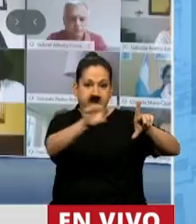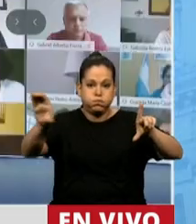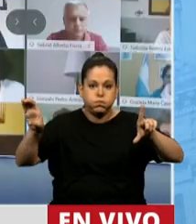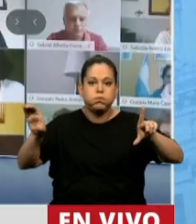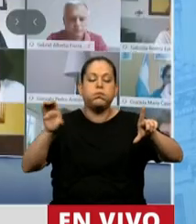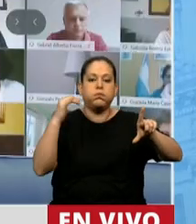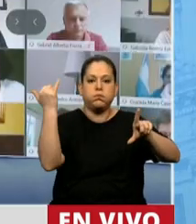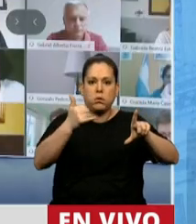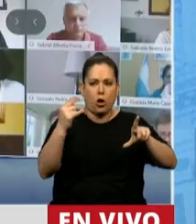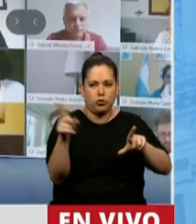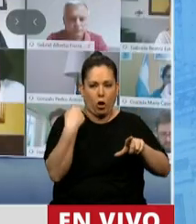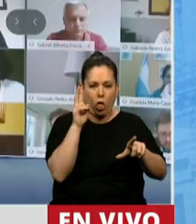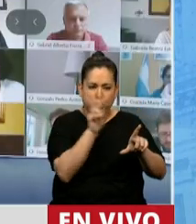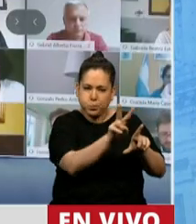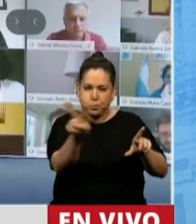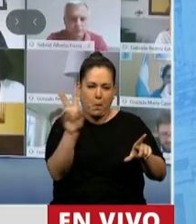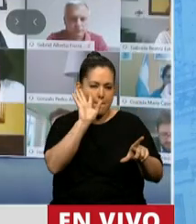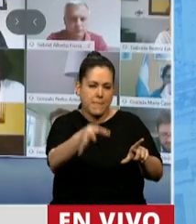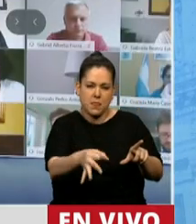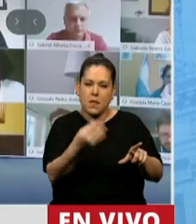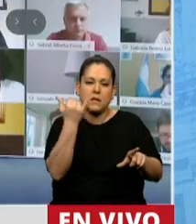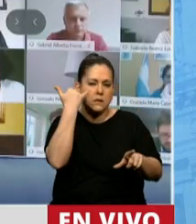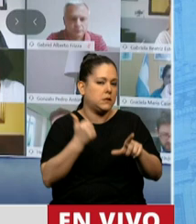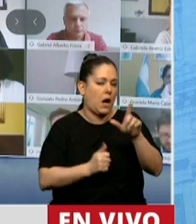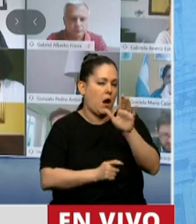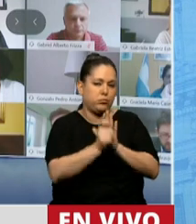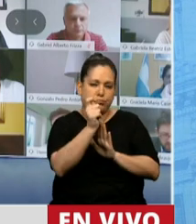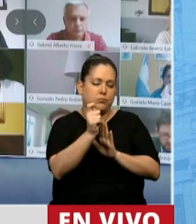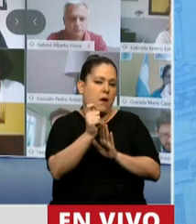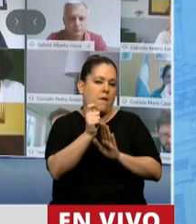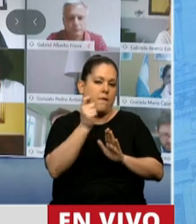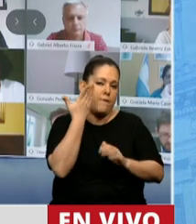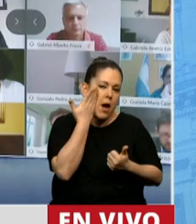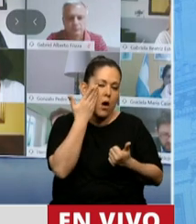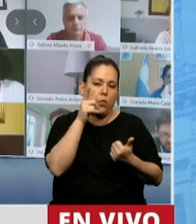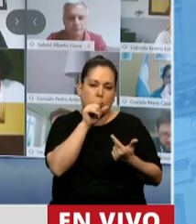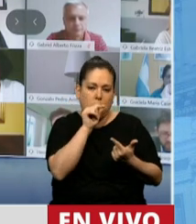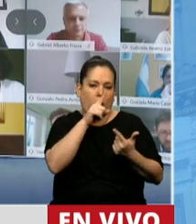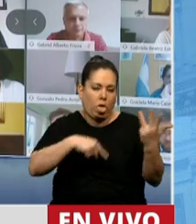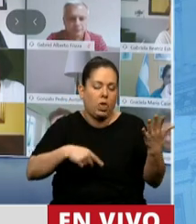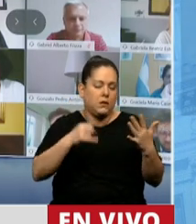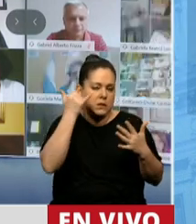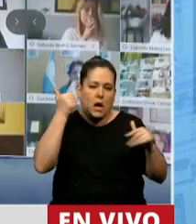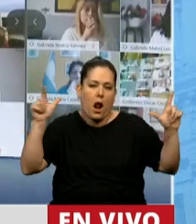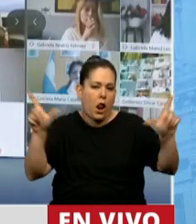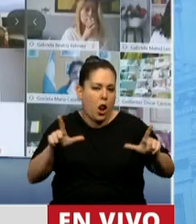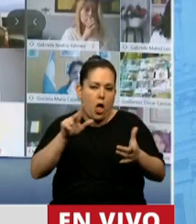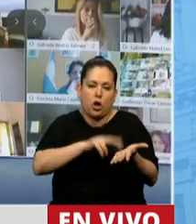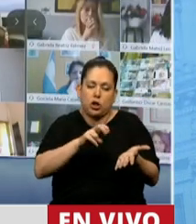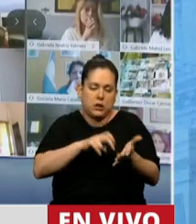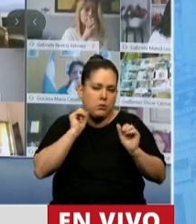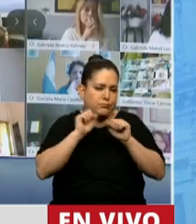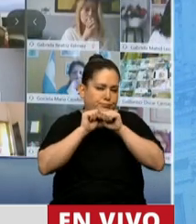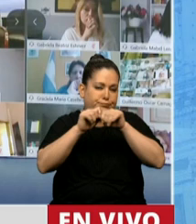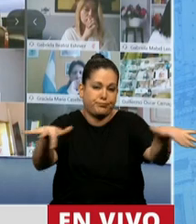la vimos casi todos y está ya en las redes y en la televisión la verdad estábamos acá en la cámara y